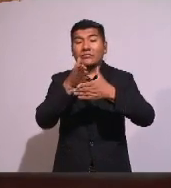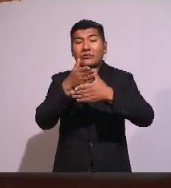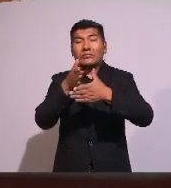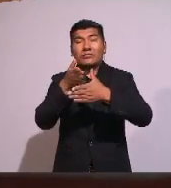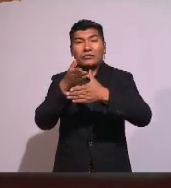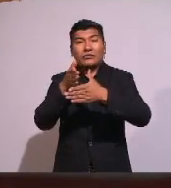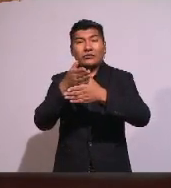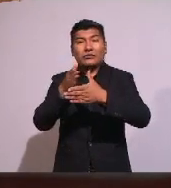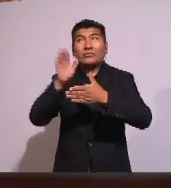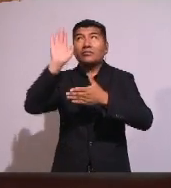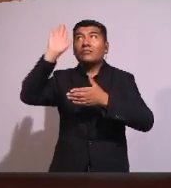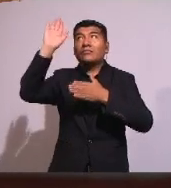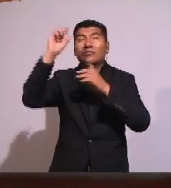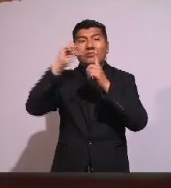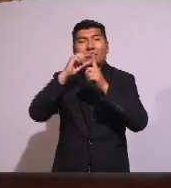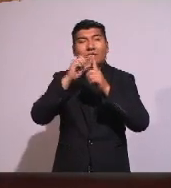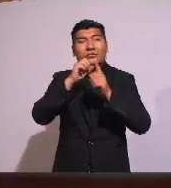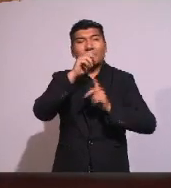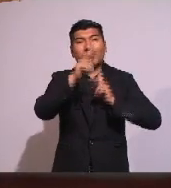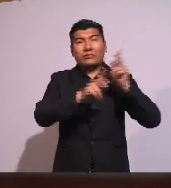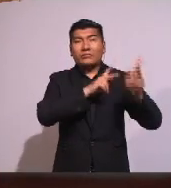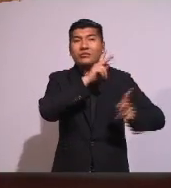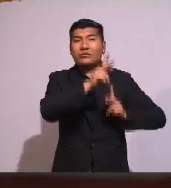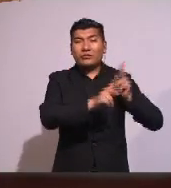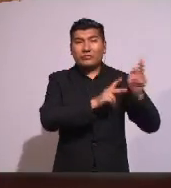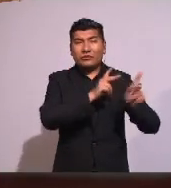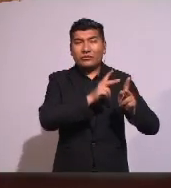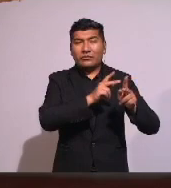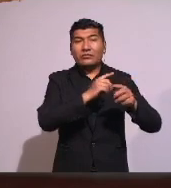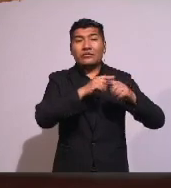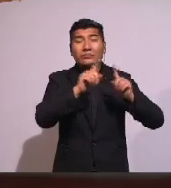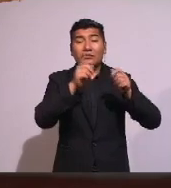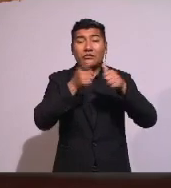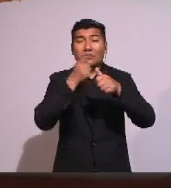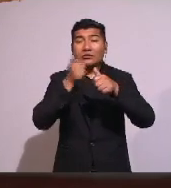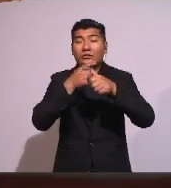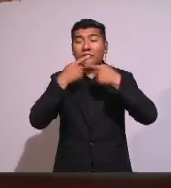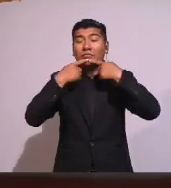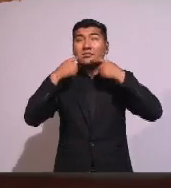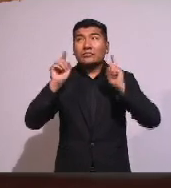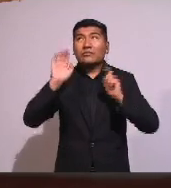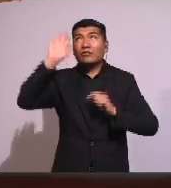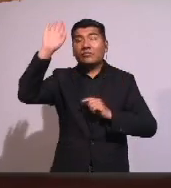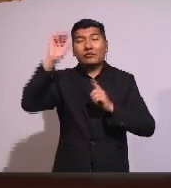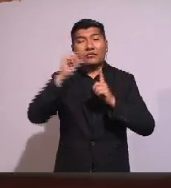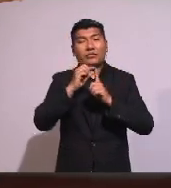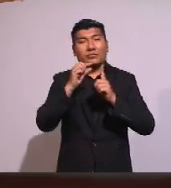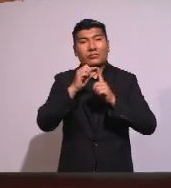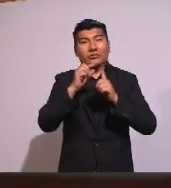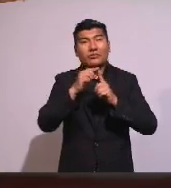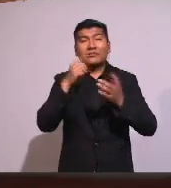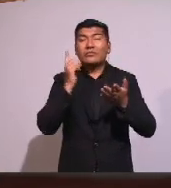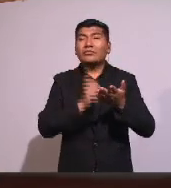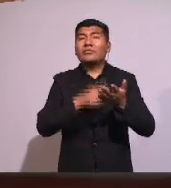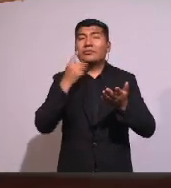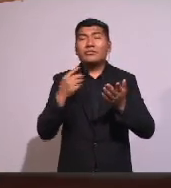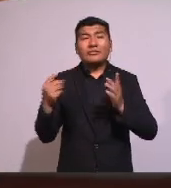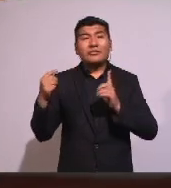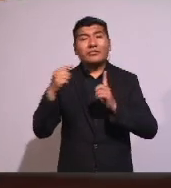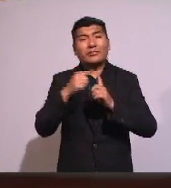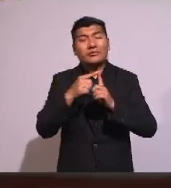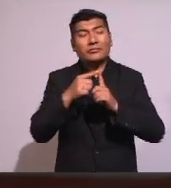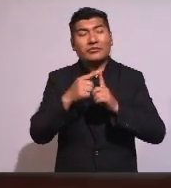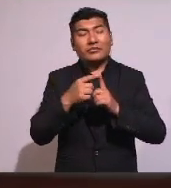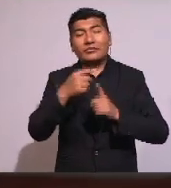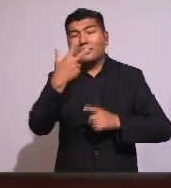compartió su palabra con la gente. Más bien, primero anunció la palabra, a veces hasta